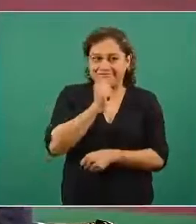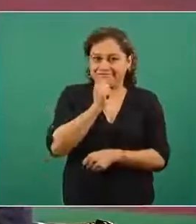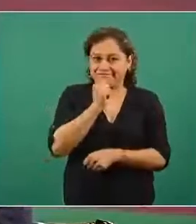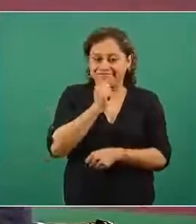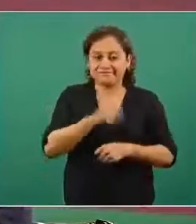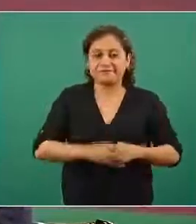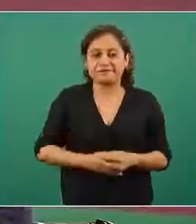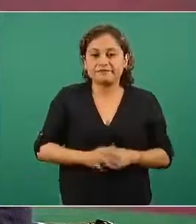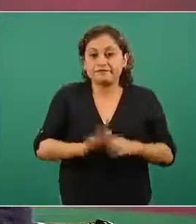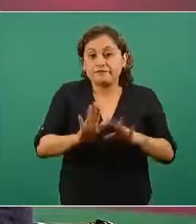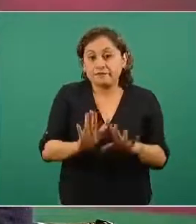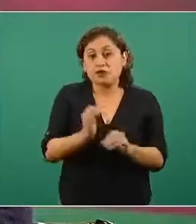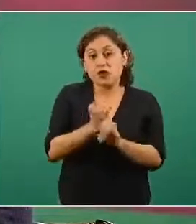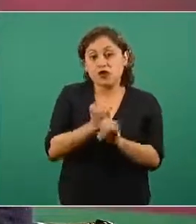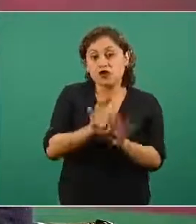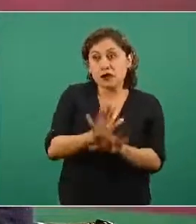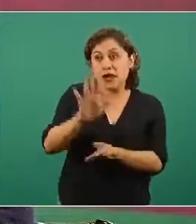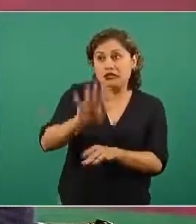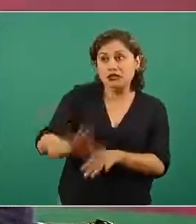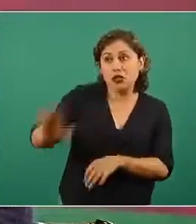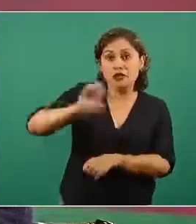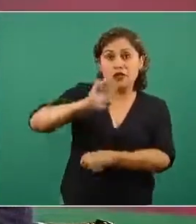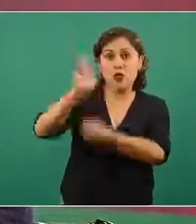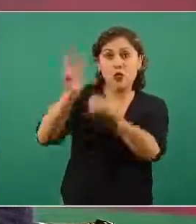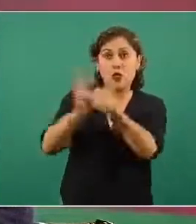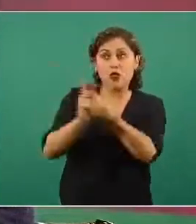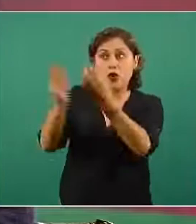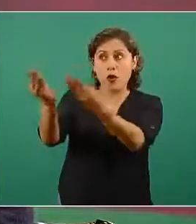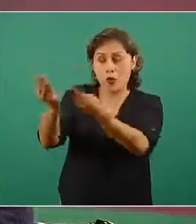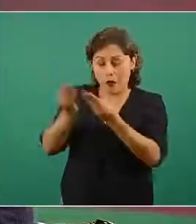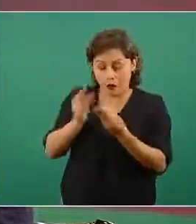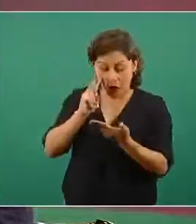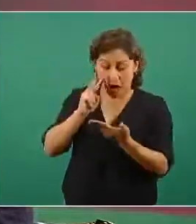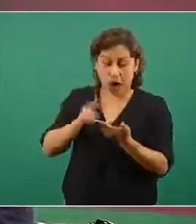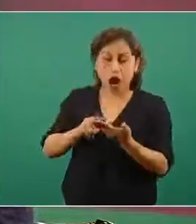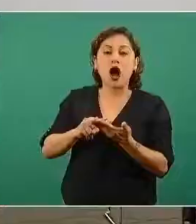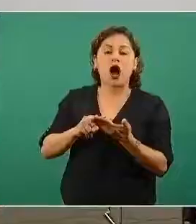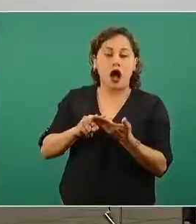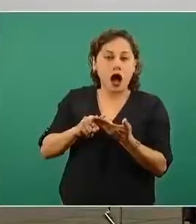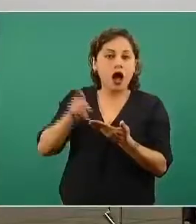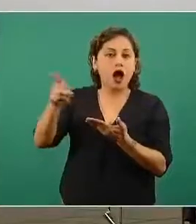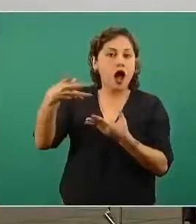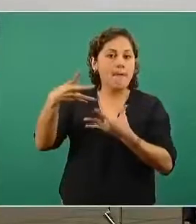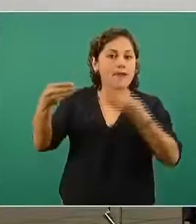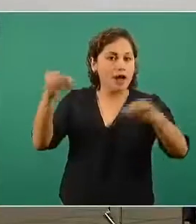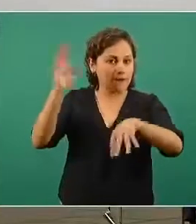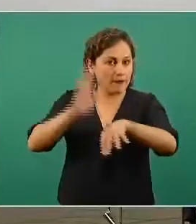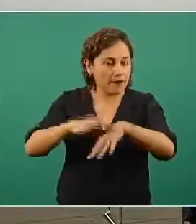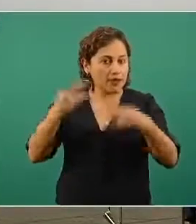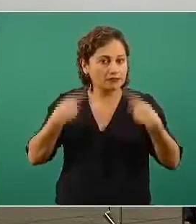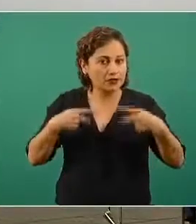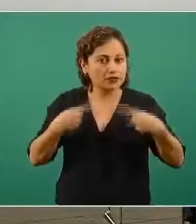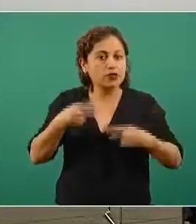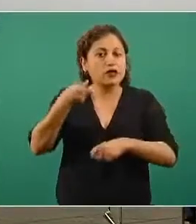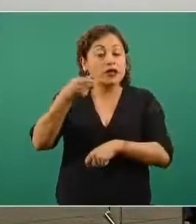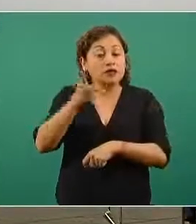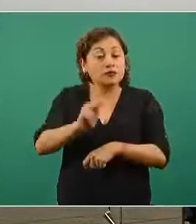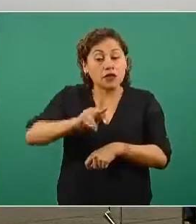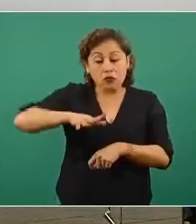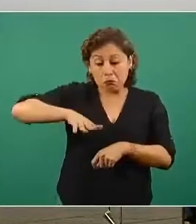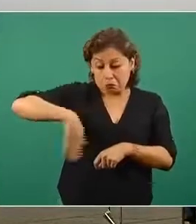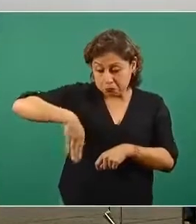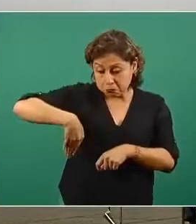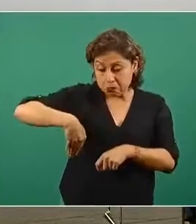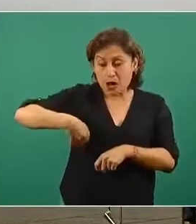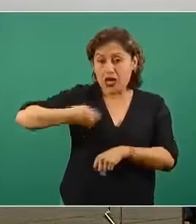la información que proviene de Europa se ha visto sí estos incrementos. Sin embargo, uno de los estudios precisamente que se publicó fines